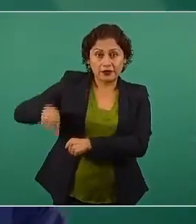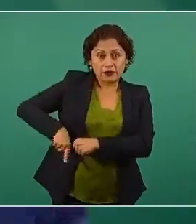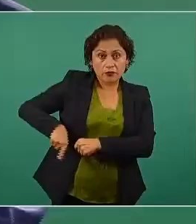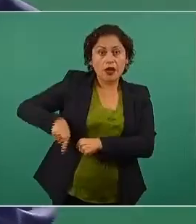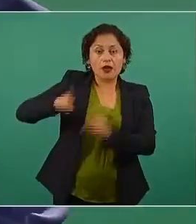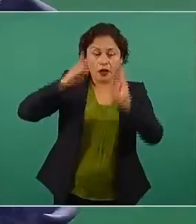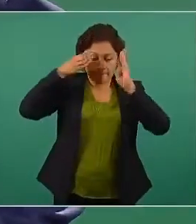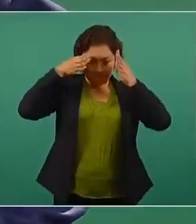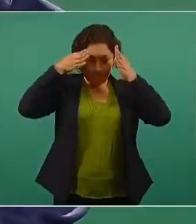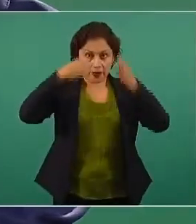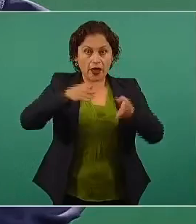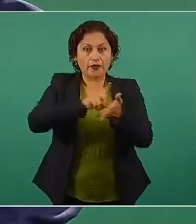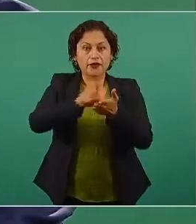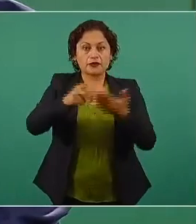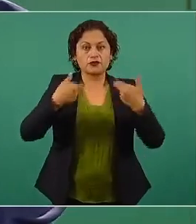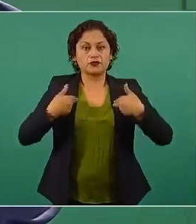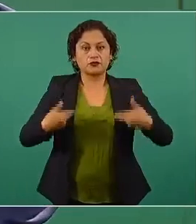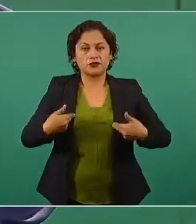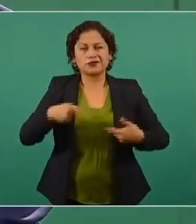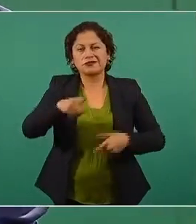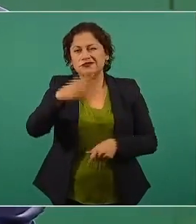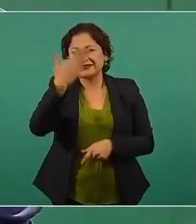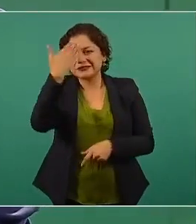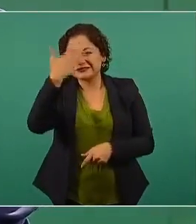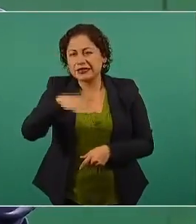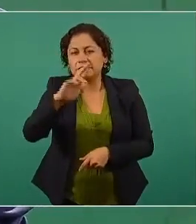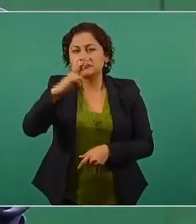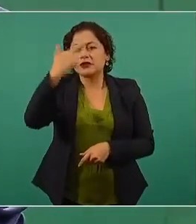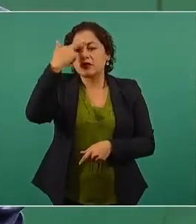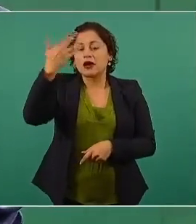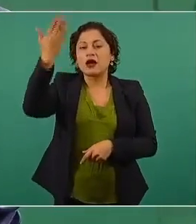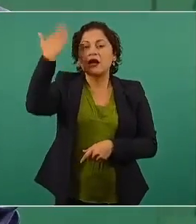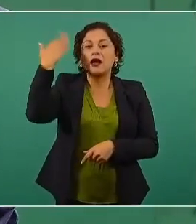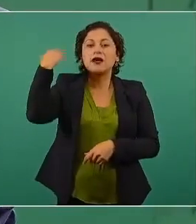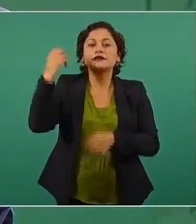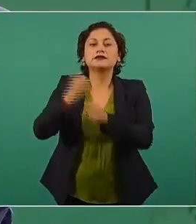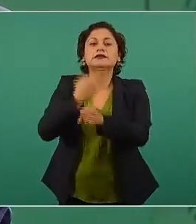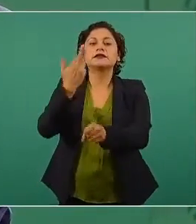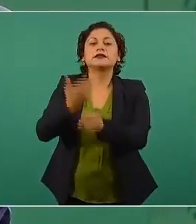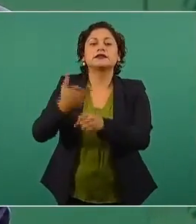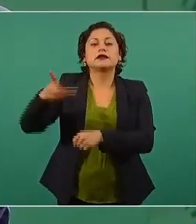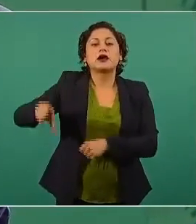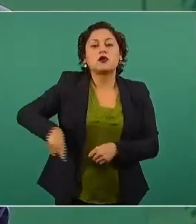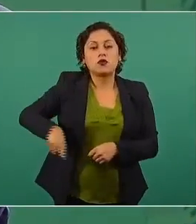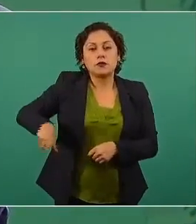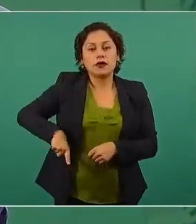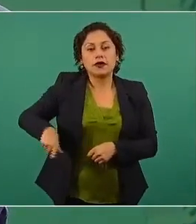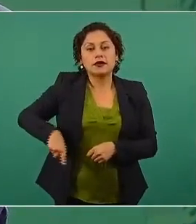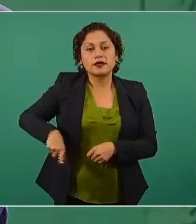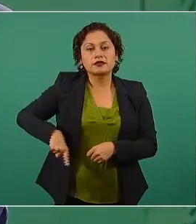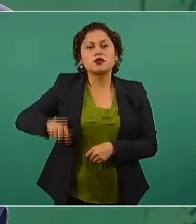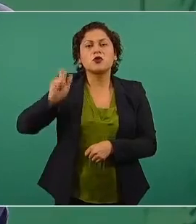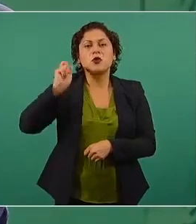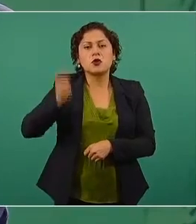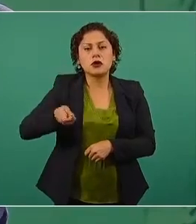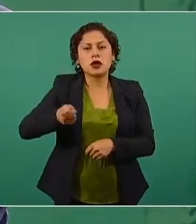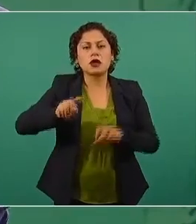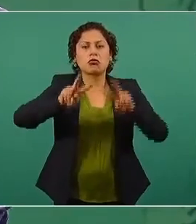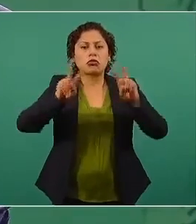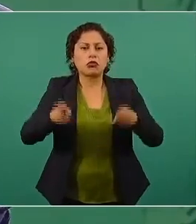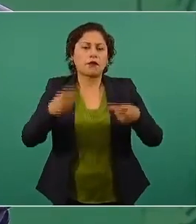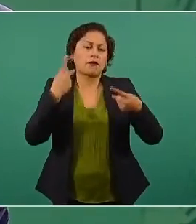Ya ven cómo era antes de que la Secretaría de Gobernación se hacía cargo de las relaciones